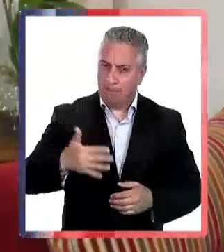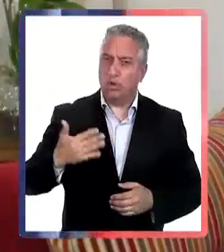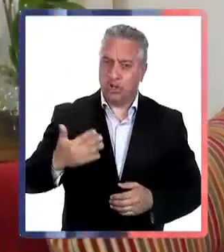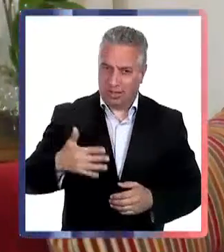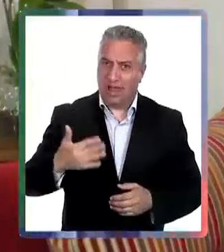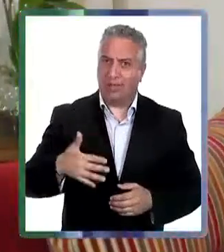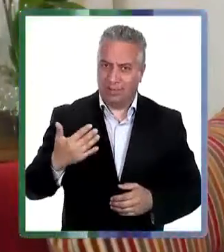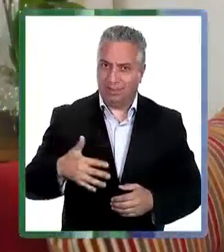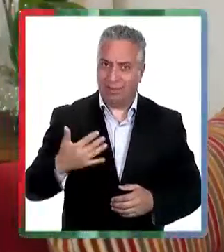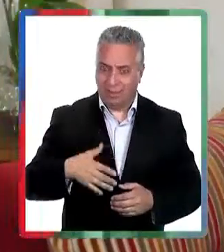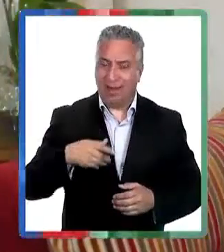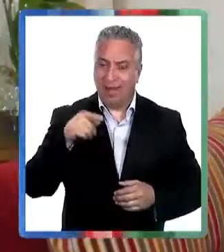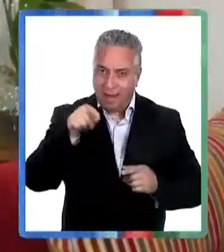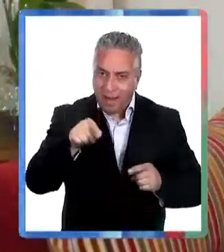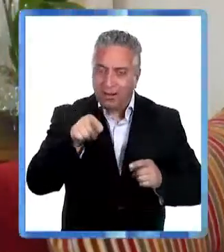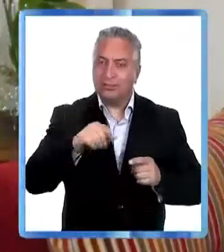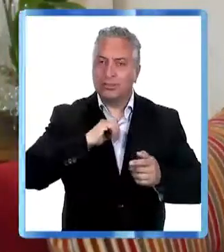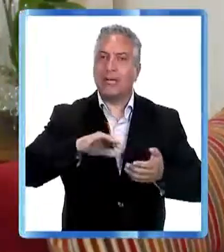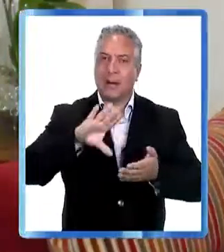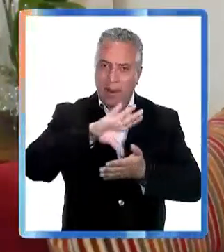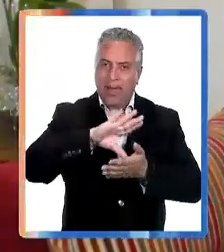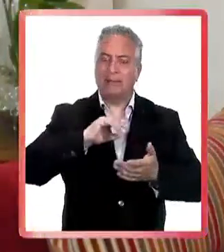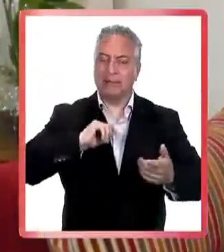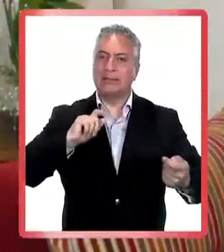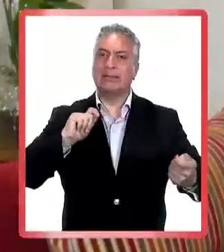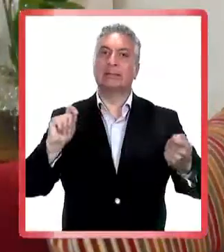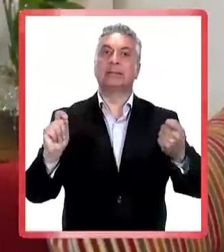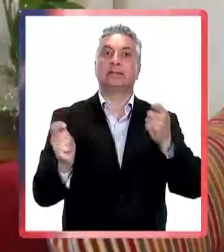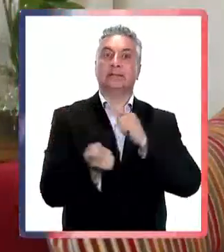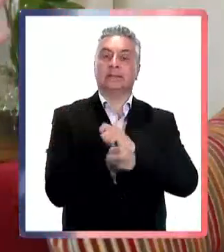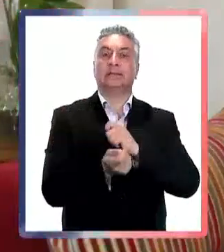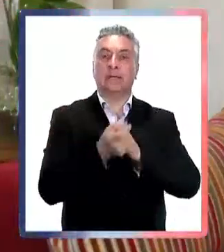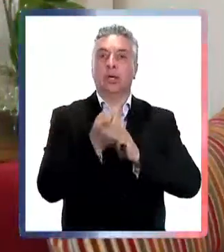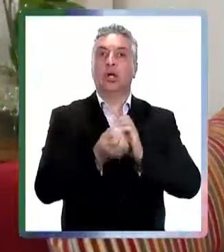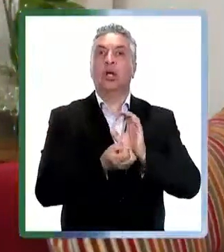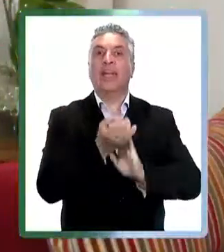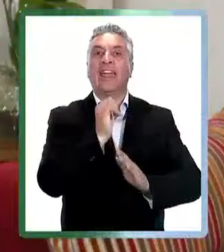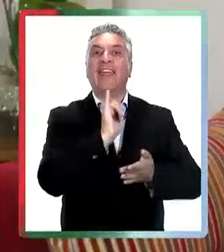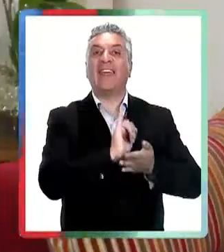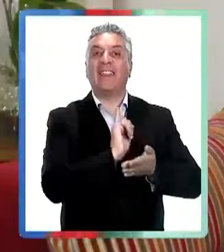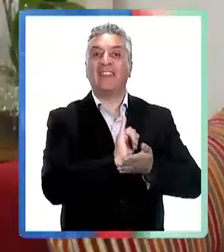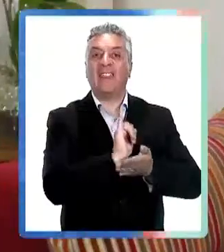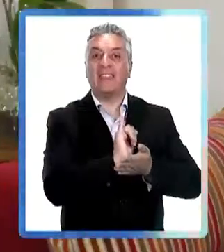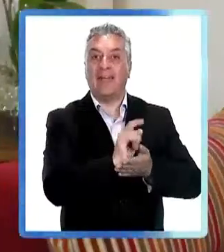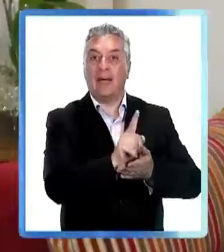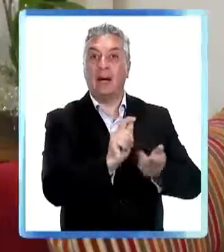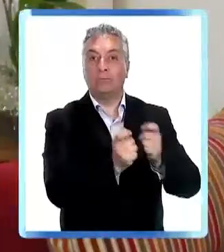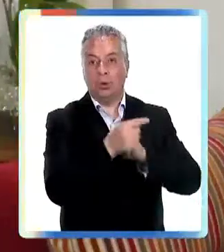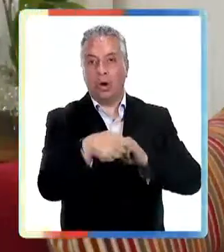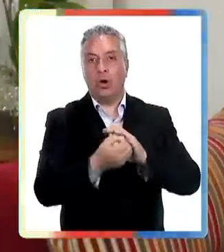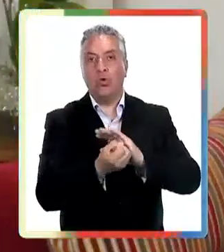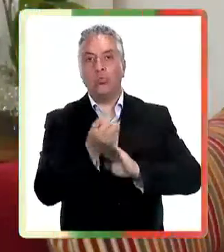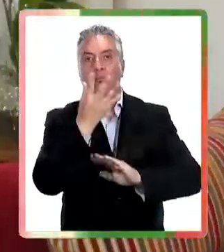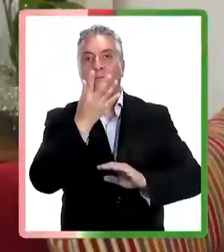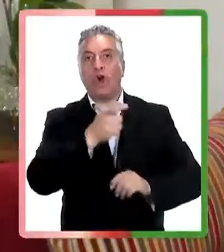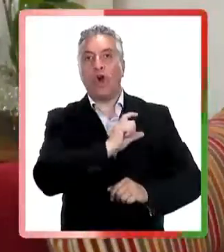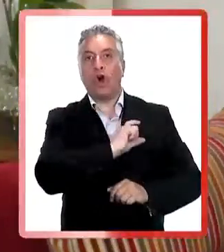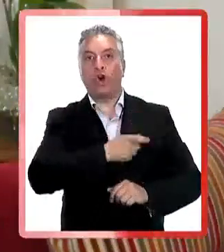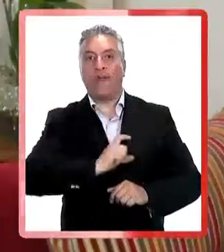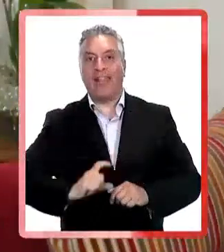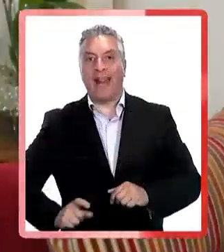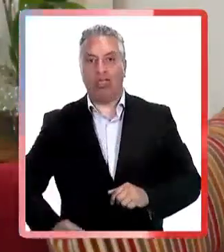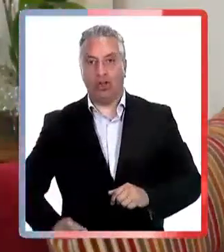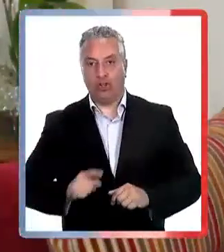país estamos viviendo esta transformación desde el antiguo intendente a este nuevo gobernador elegido por todos, que